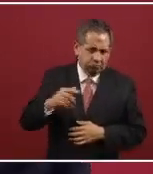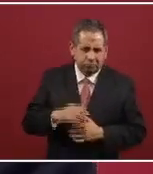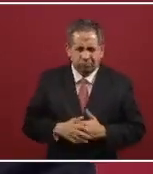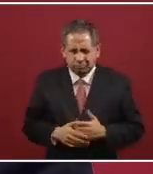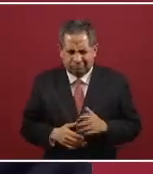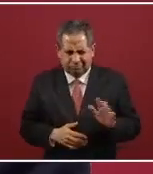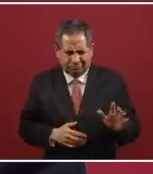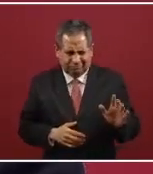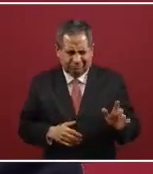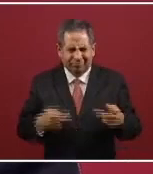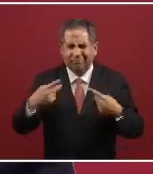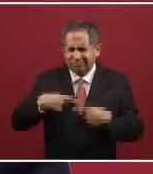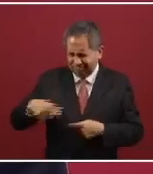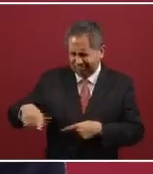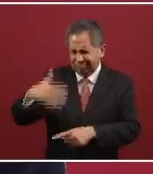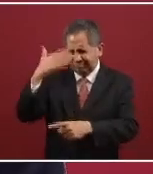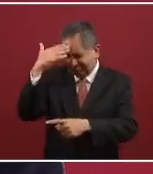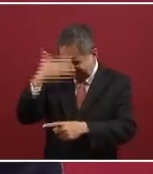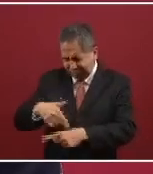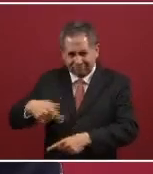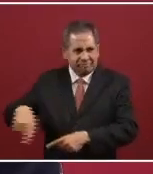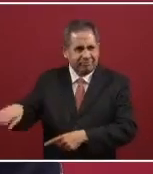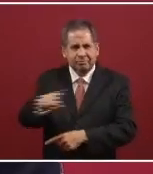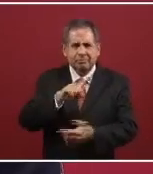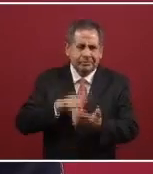¿Cómo no va a saber la gente?